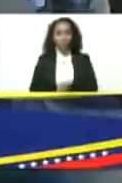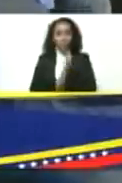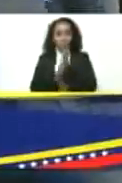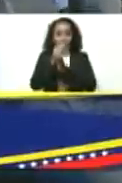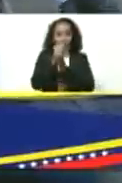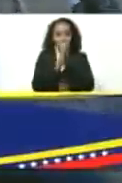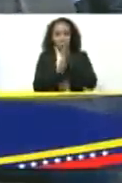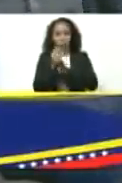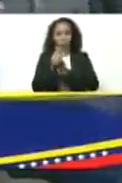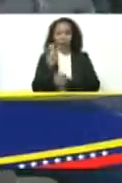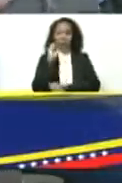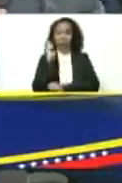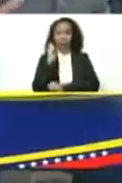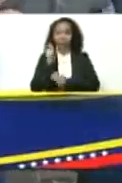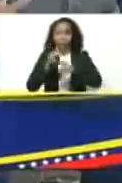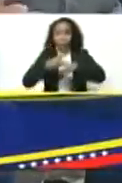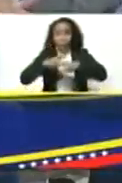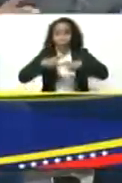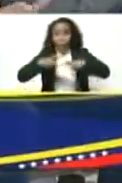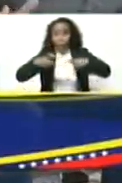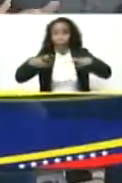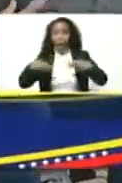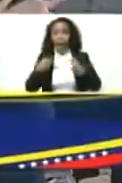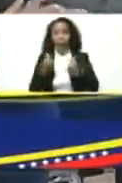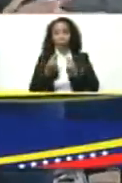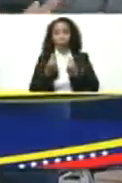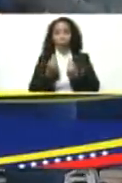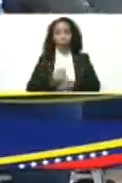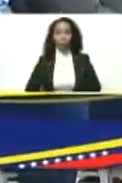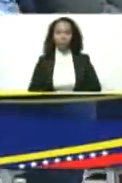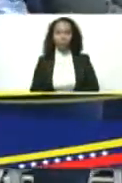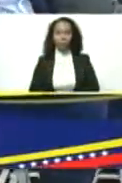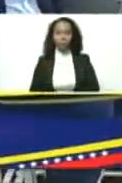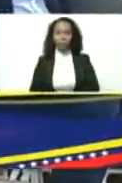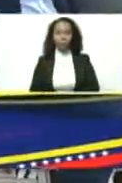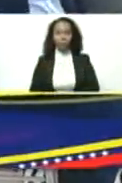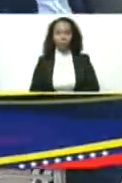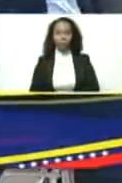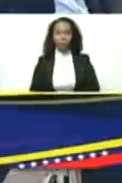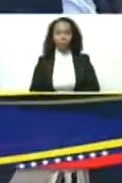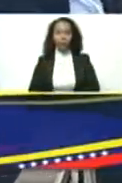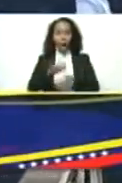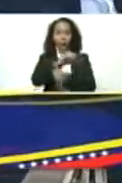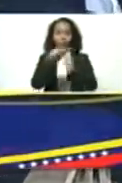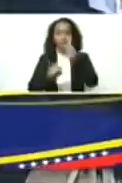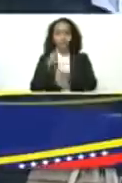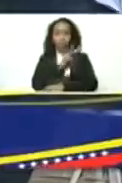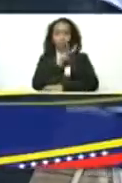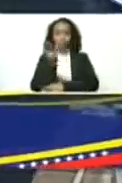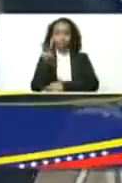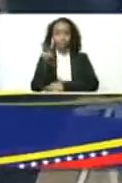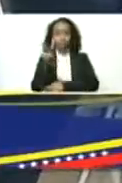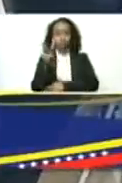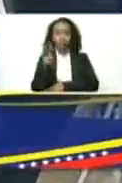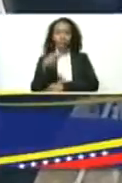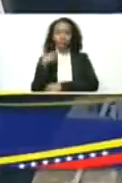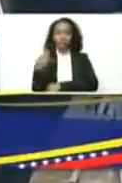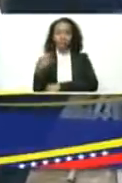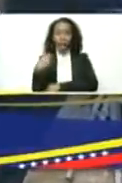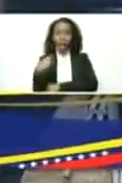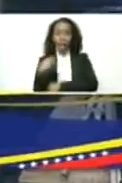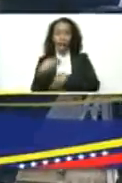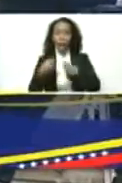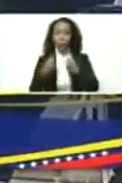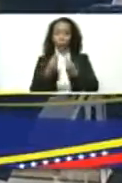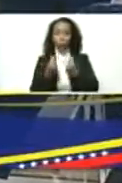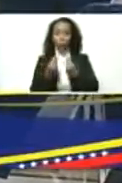emprendiendo la tarea del crecimiento económico. A los viceministros de Finanzas,